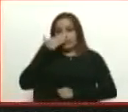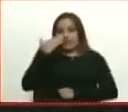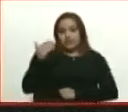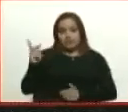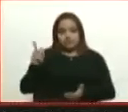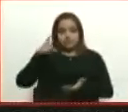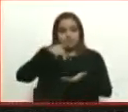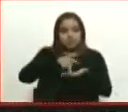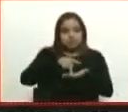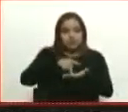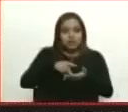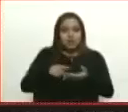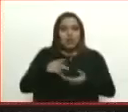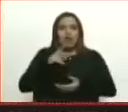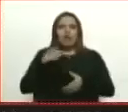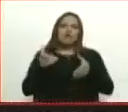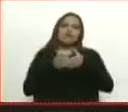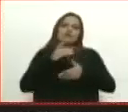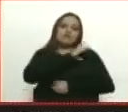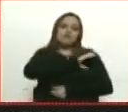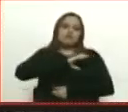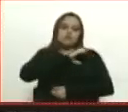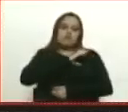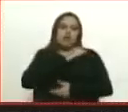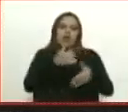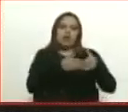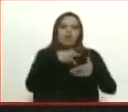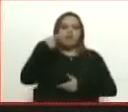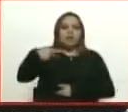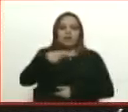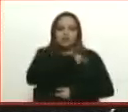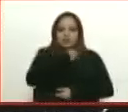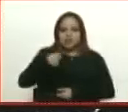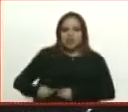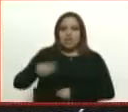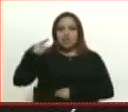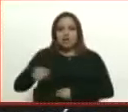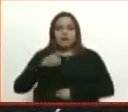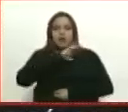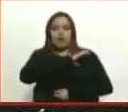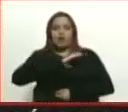visita también de una delegación del Partido Comunista Chino y una delegación